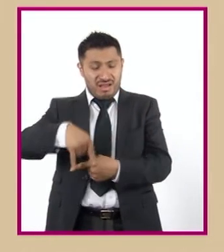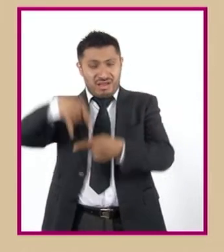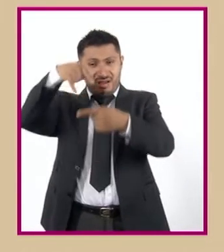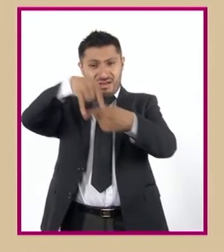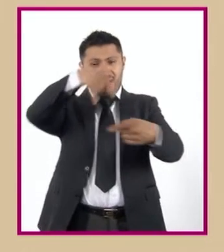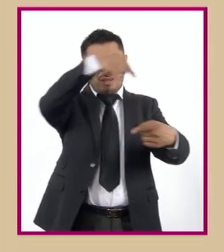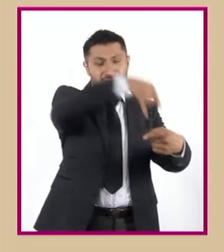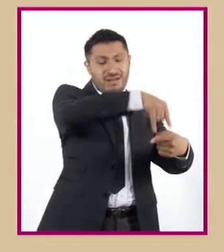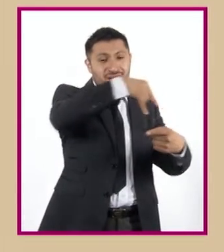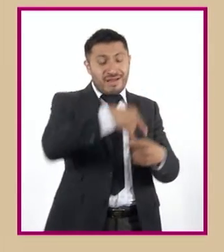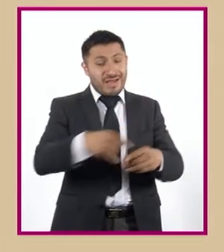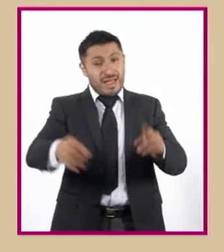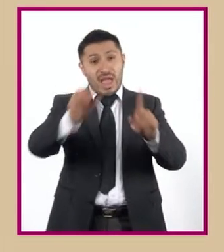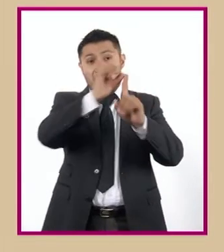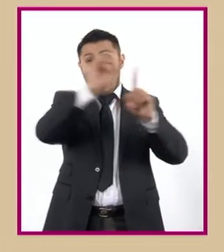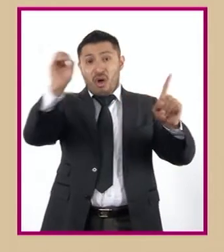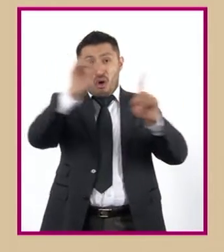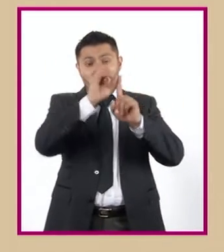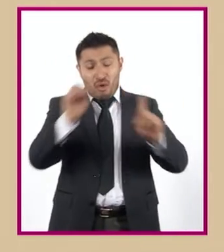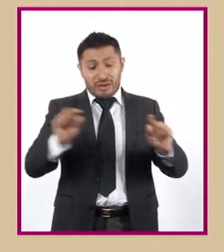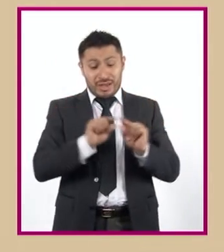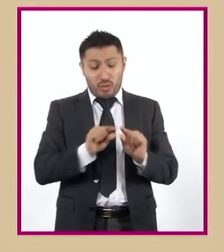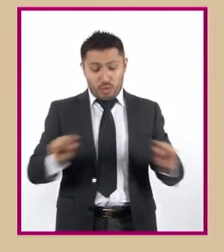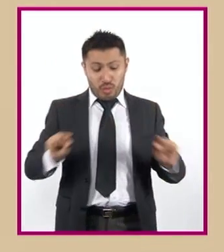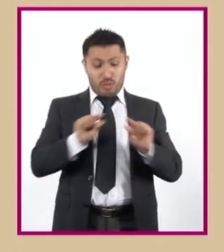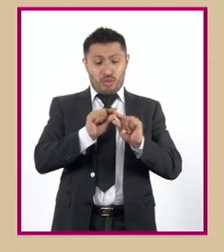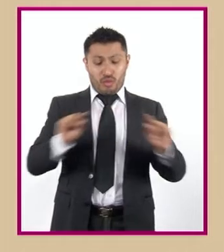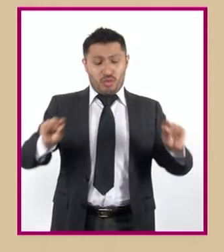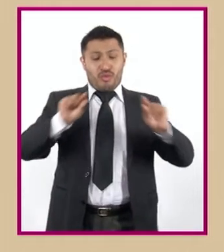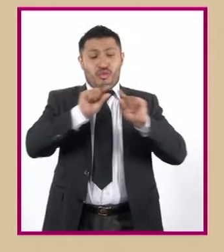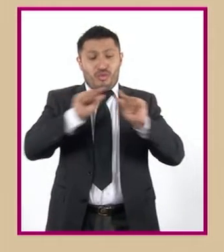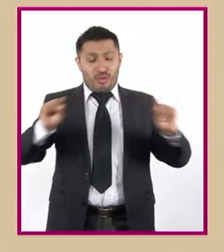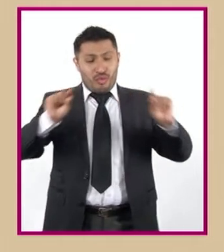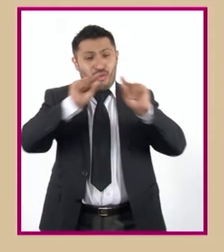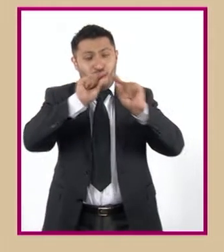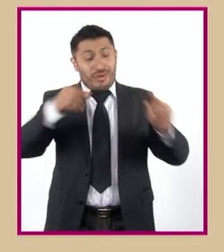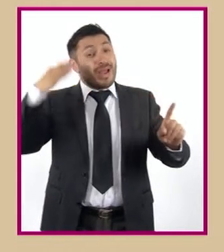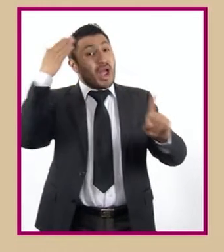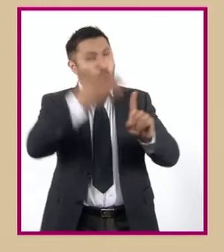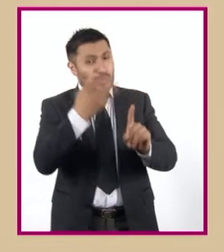que el objetivo del juego es ir formando líneas de manera horizontal.